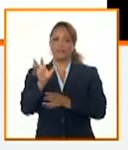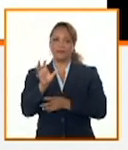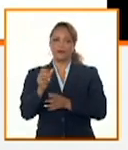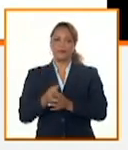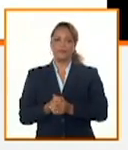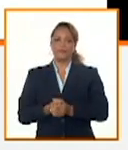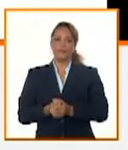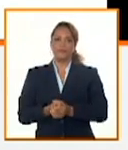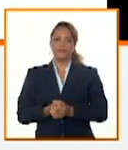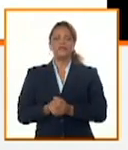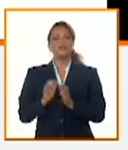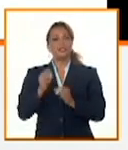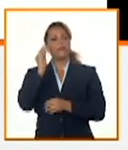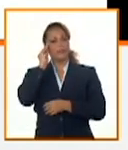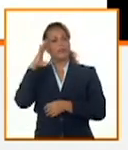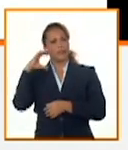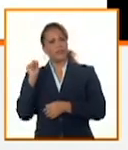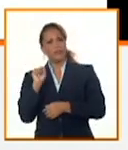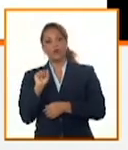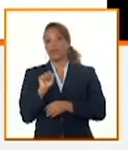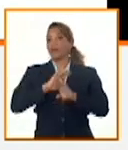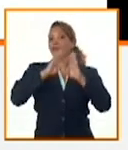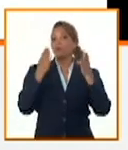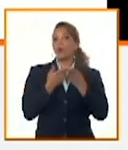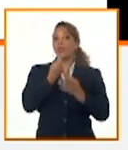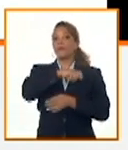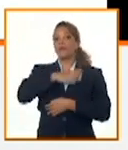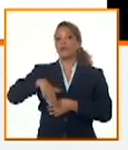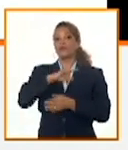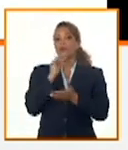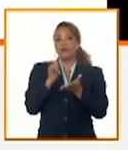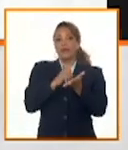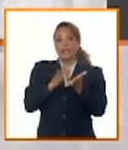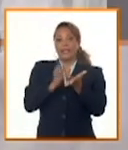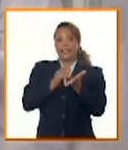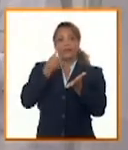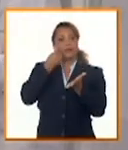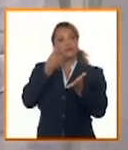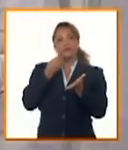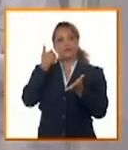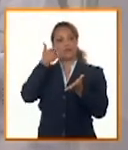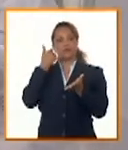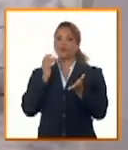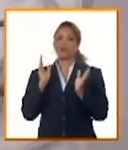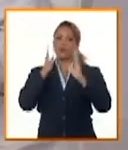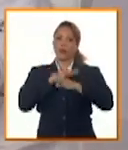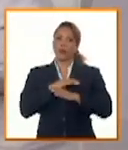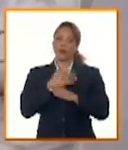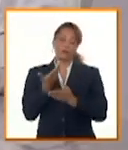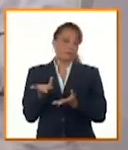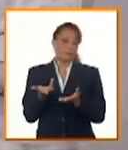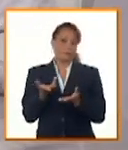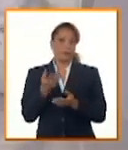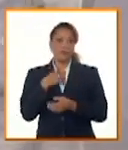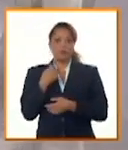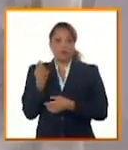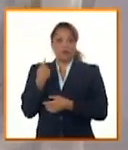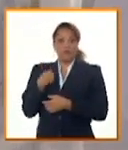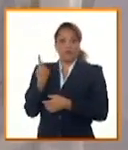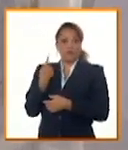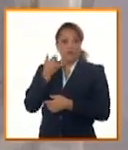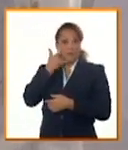comprendemos primero que no toda la población es digital nosotros tenemos muchas personas que siguen siendo analógicas yo soy uno de ellos